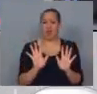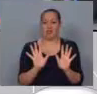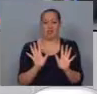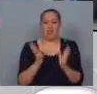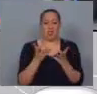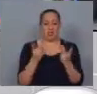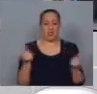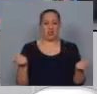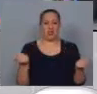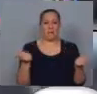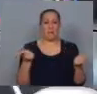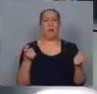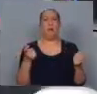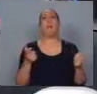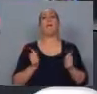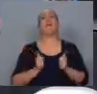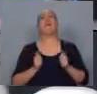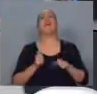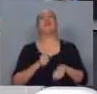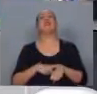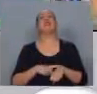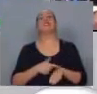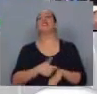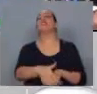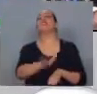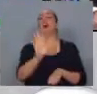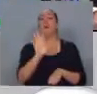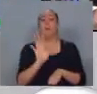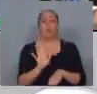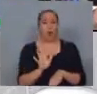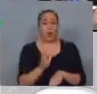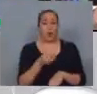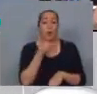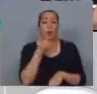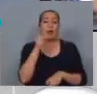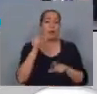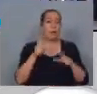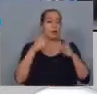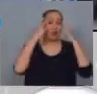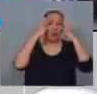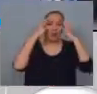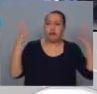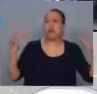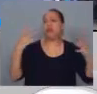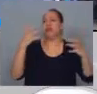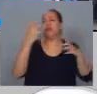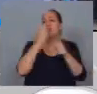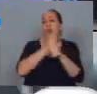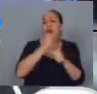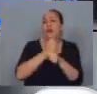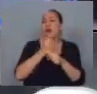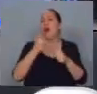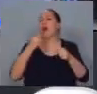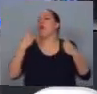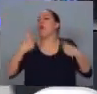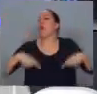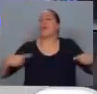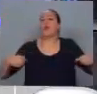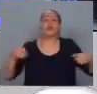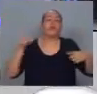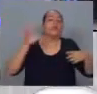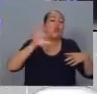facebook para tomarse un tiempo que obviamente cualquier persona puede estar abrumada por la rutina los cotidianos o por ahí tener